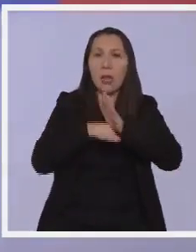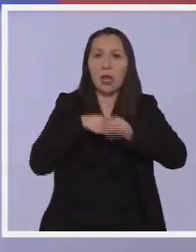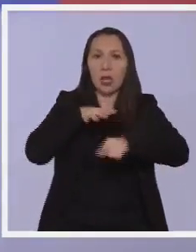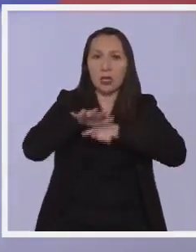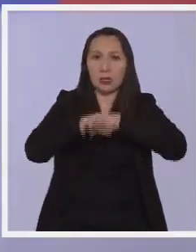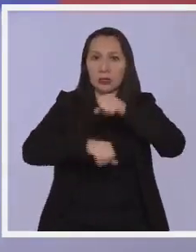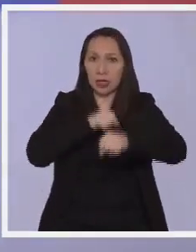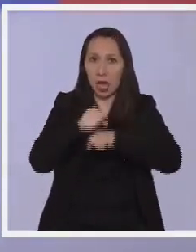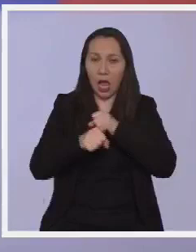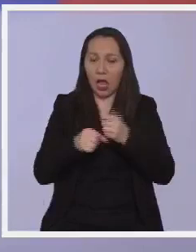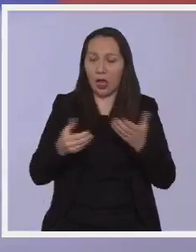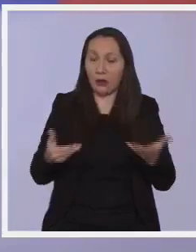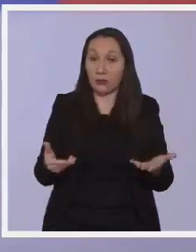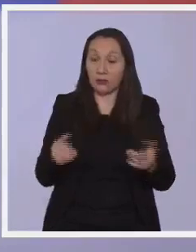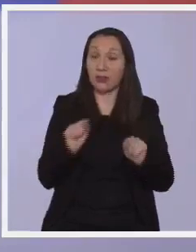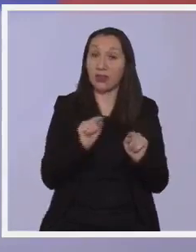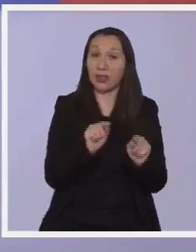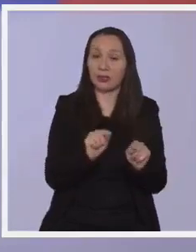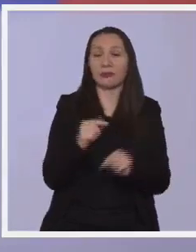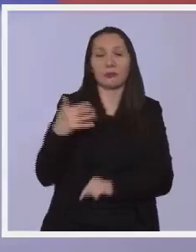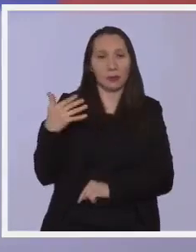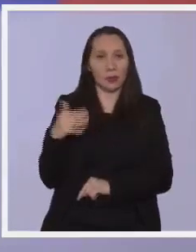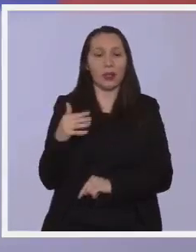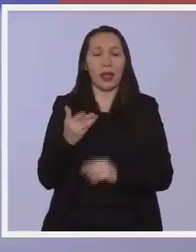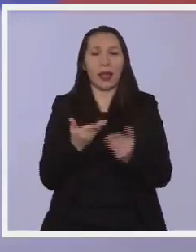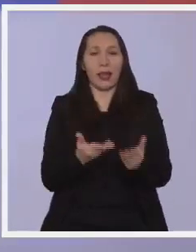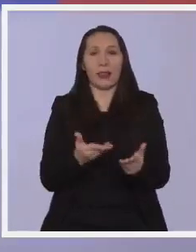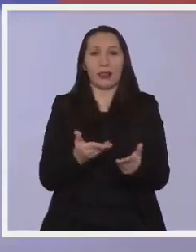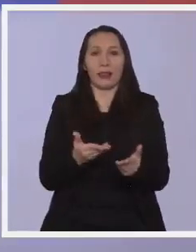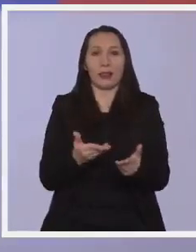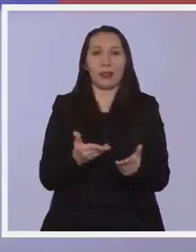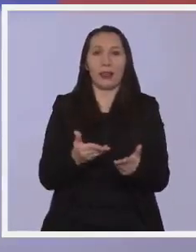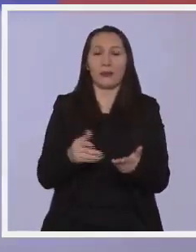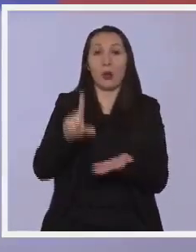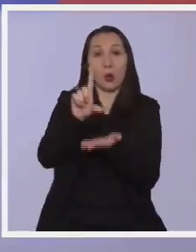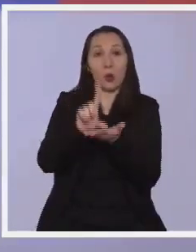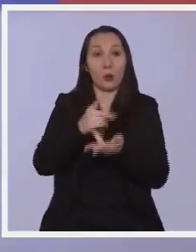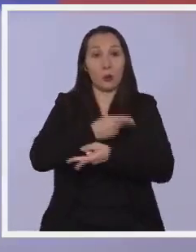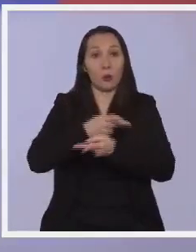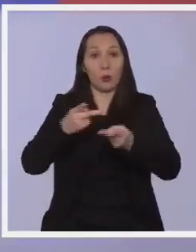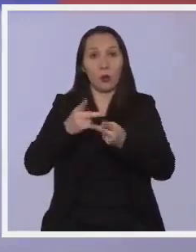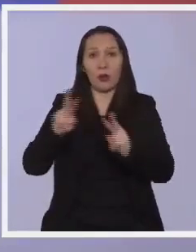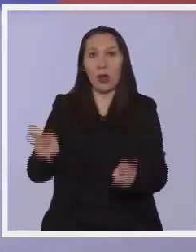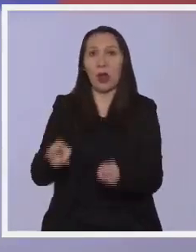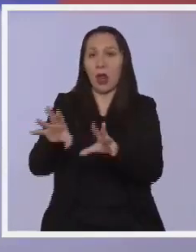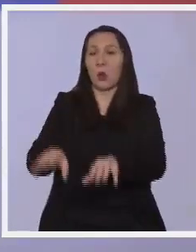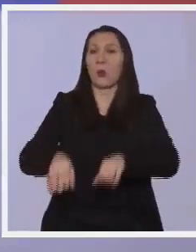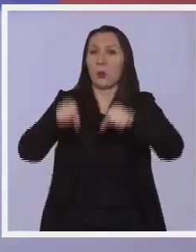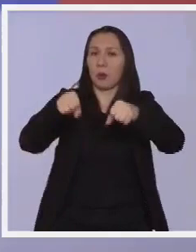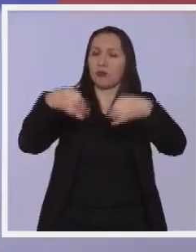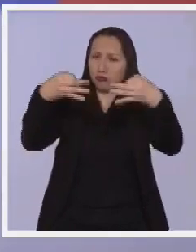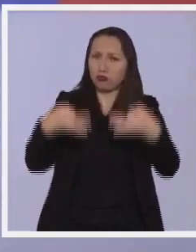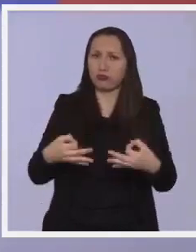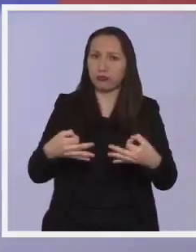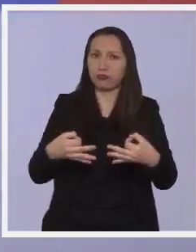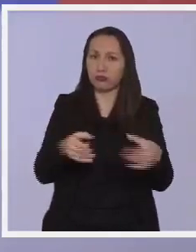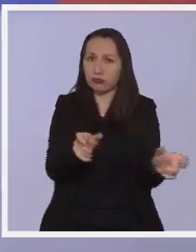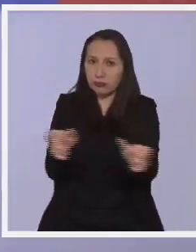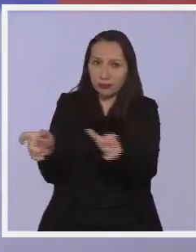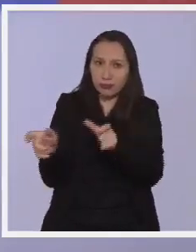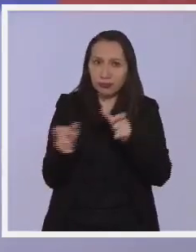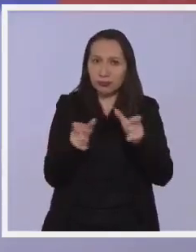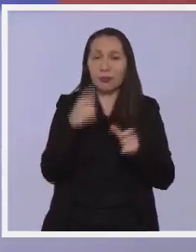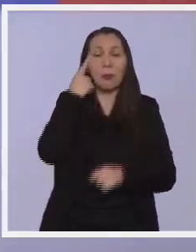15. Entonces, es importante que los espacios públicos los recuperamos con seguridad, pero